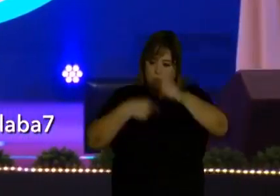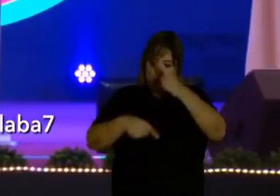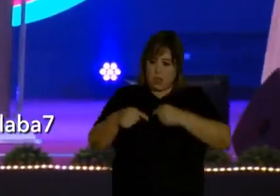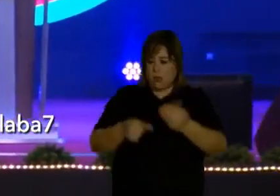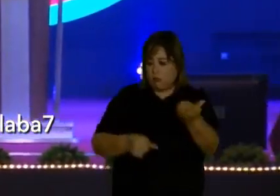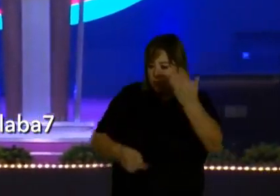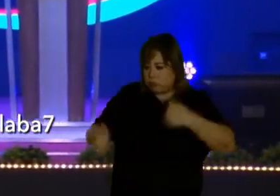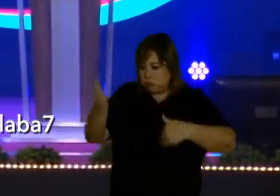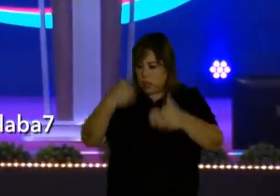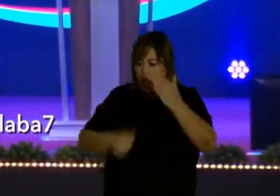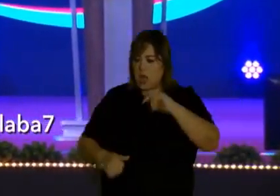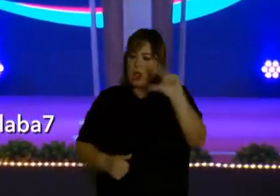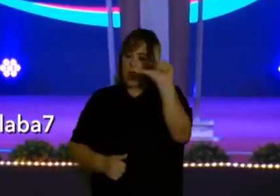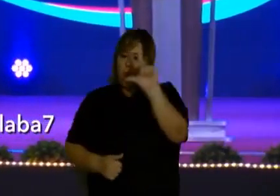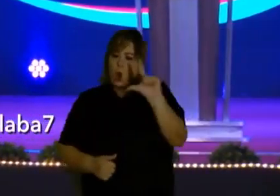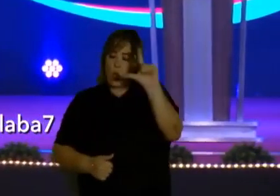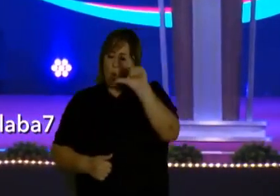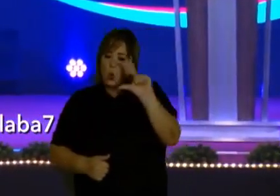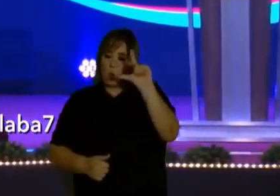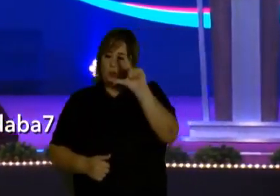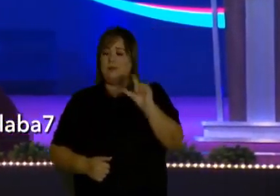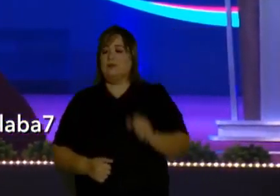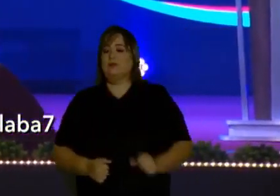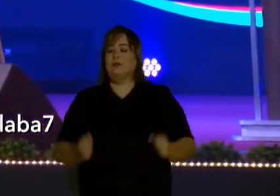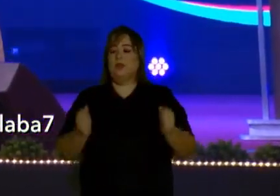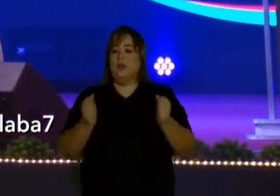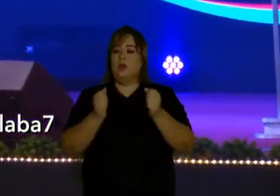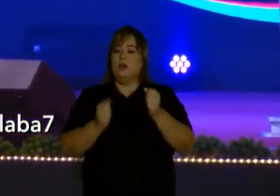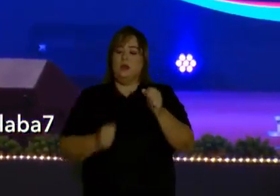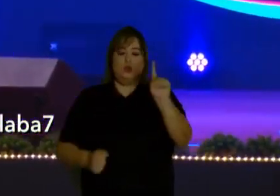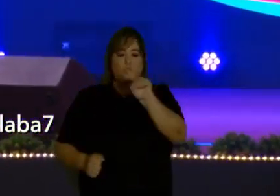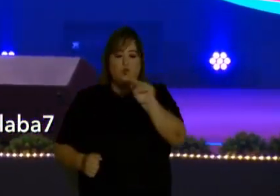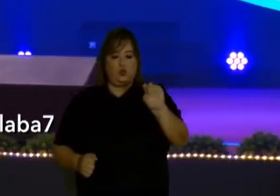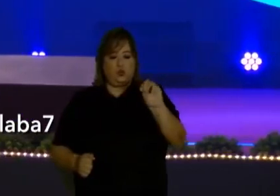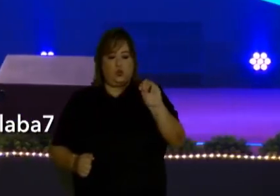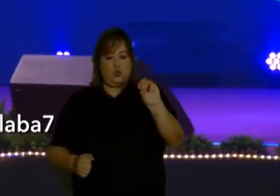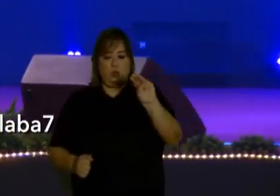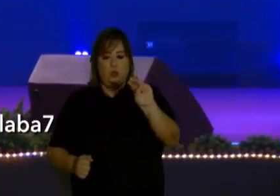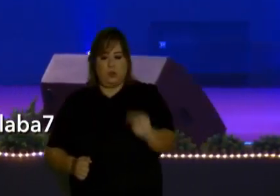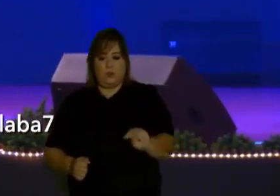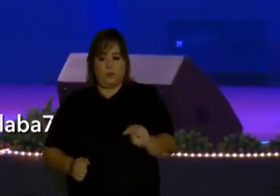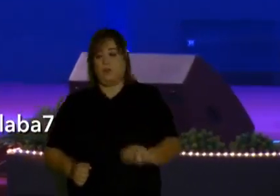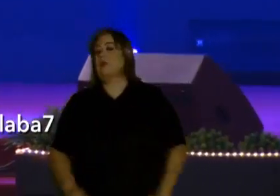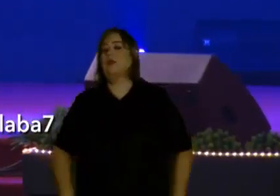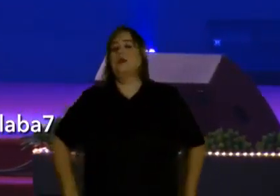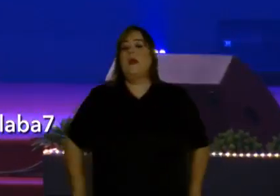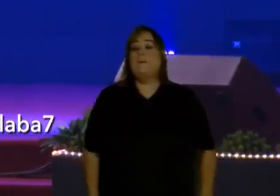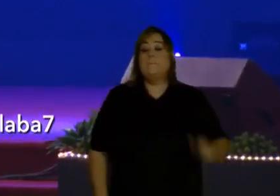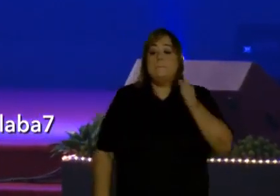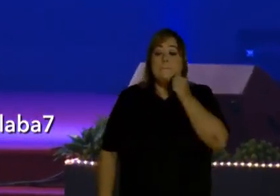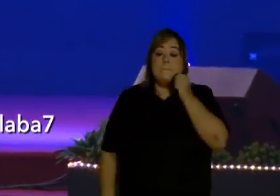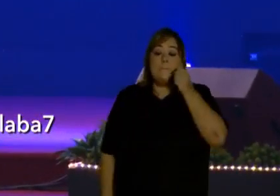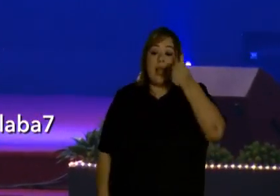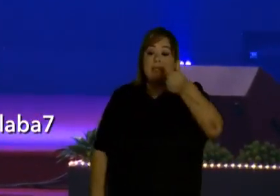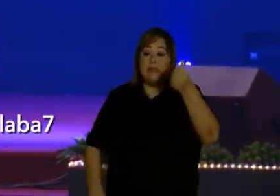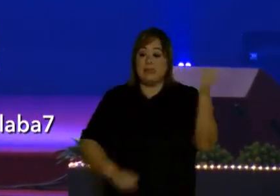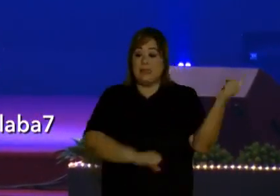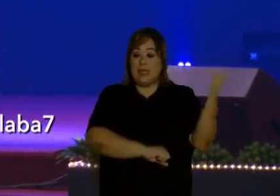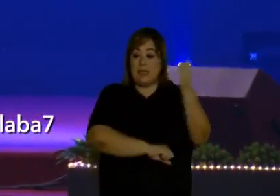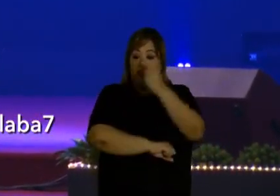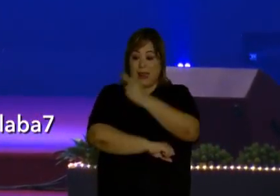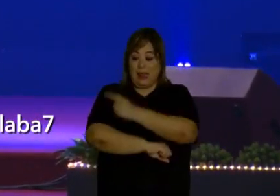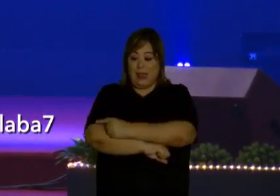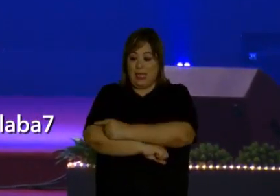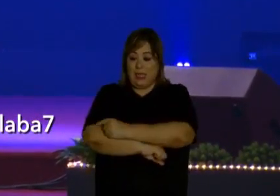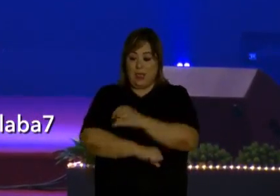14 de septiembre, aquí se, mañana es día de clamor. Ya no se puede ir al Capitolio. La cadena va a